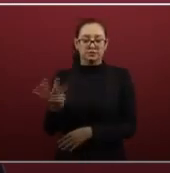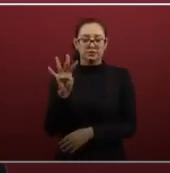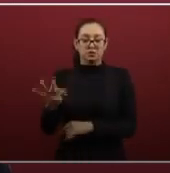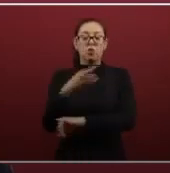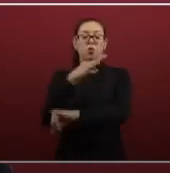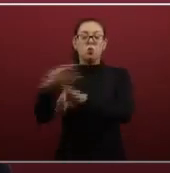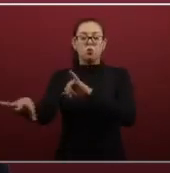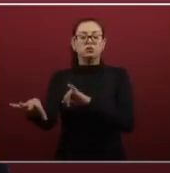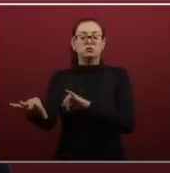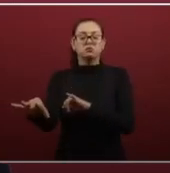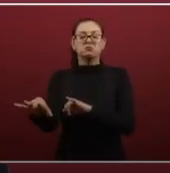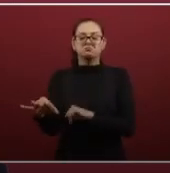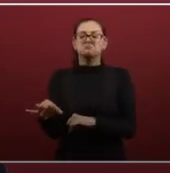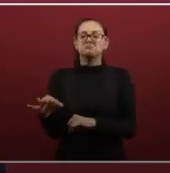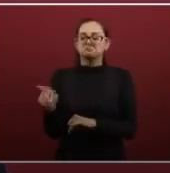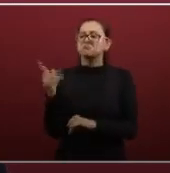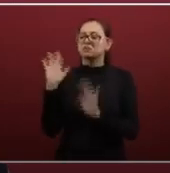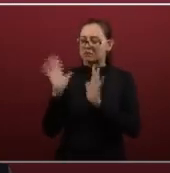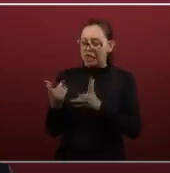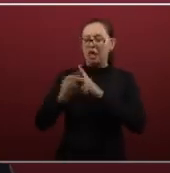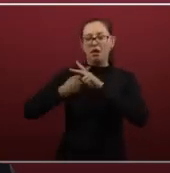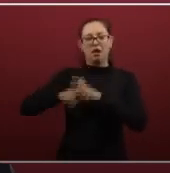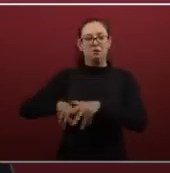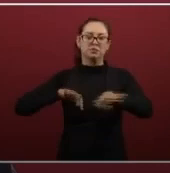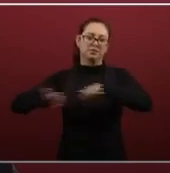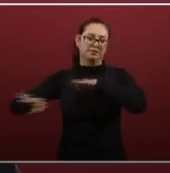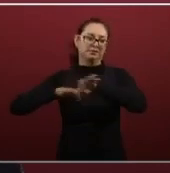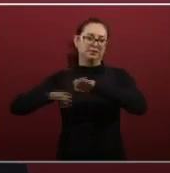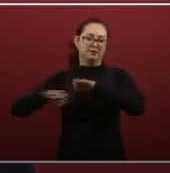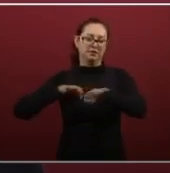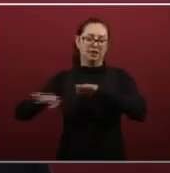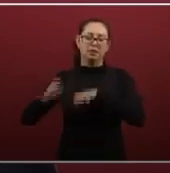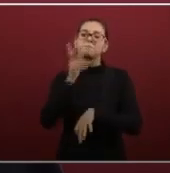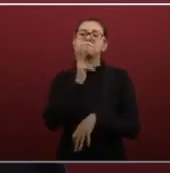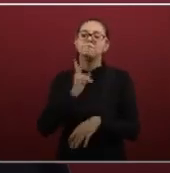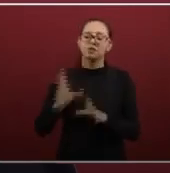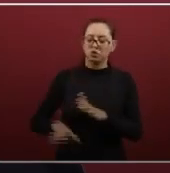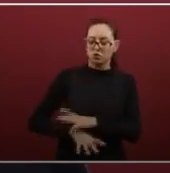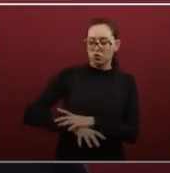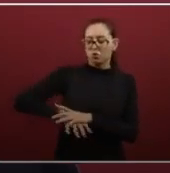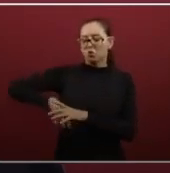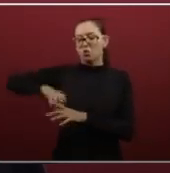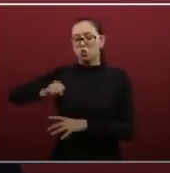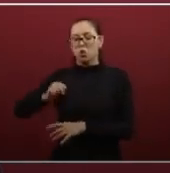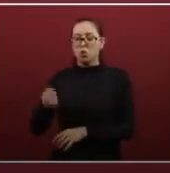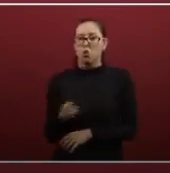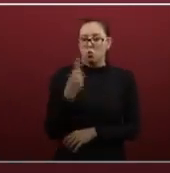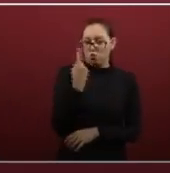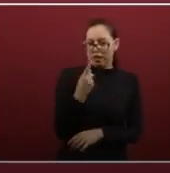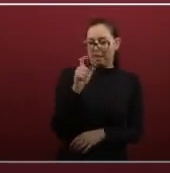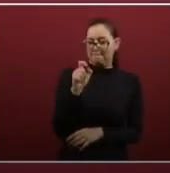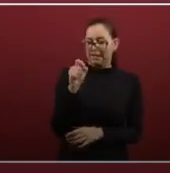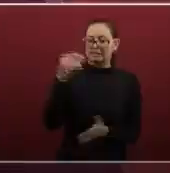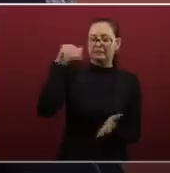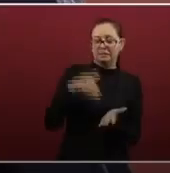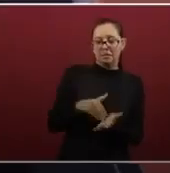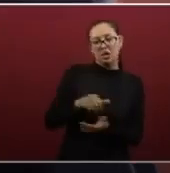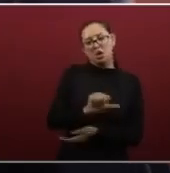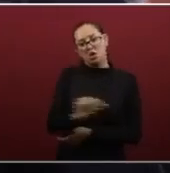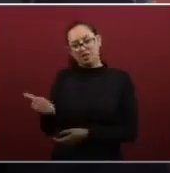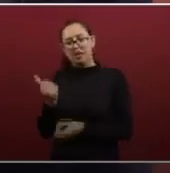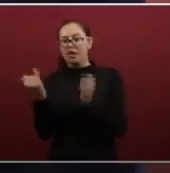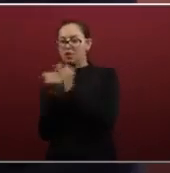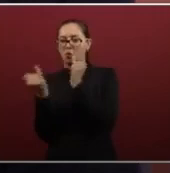van a estar ya extrayendo 120 mil barriles y la otra lo mismo